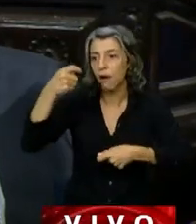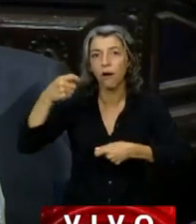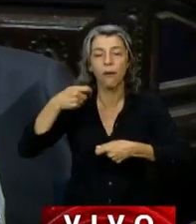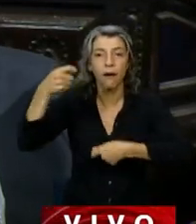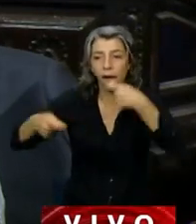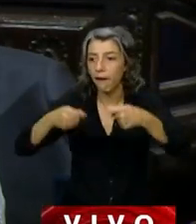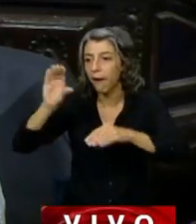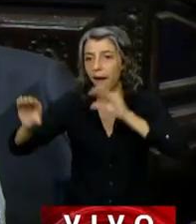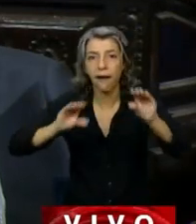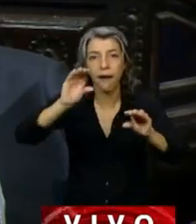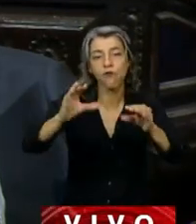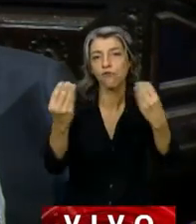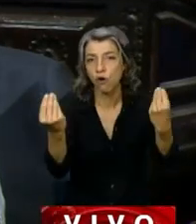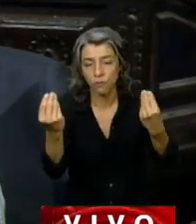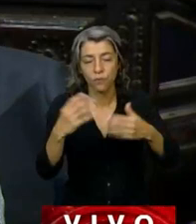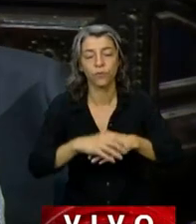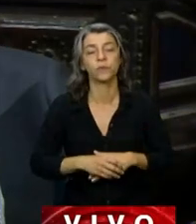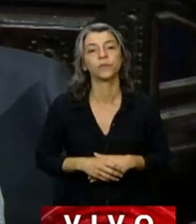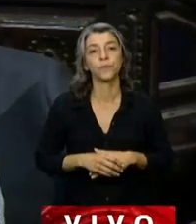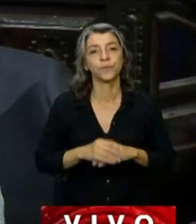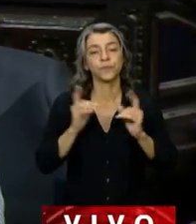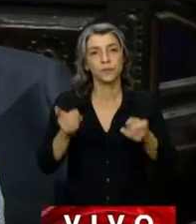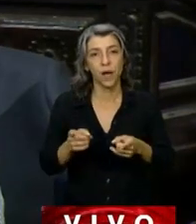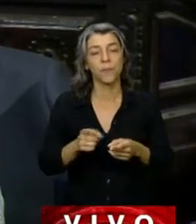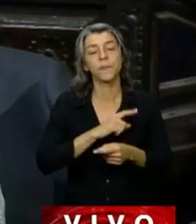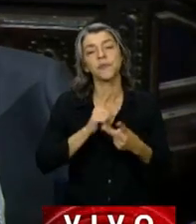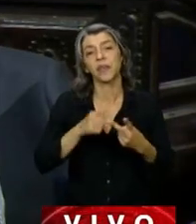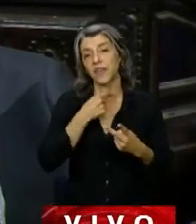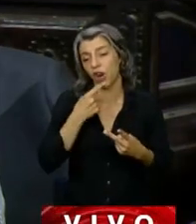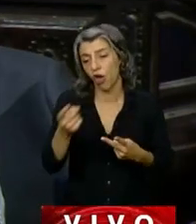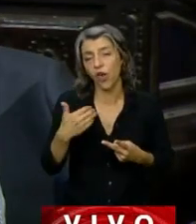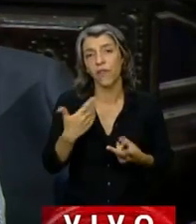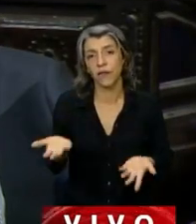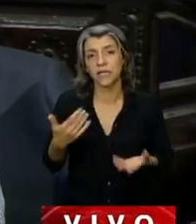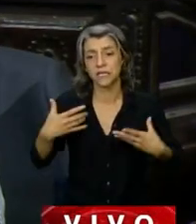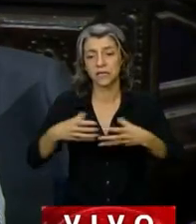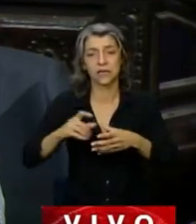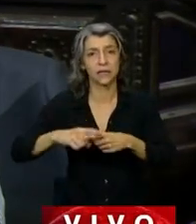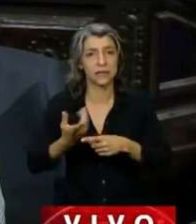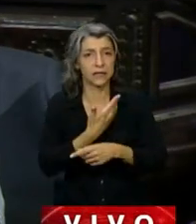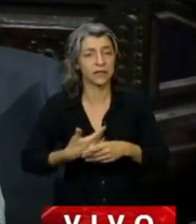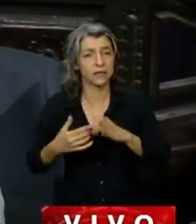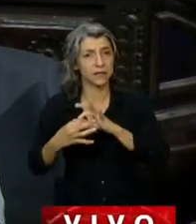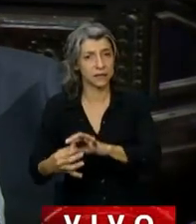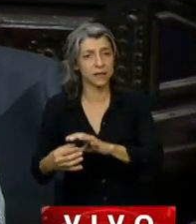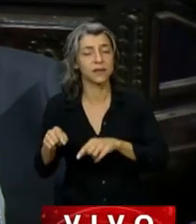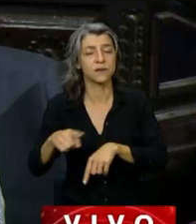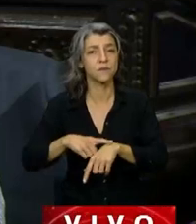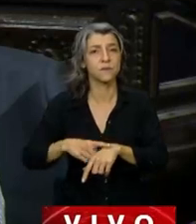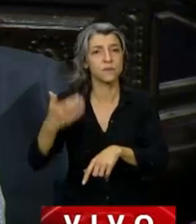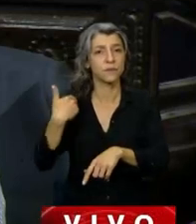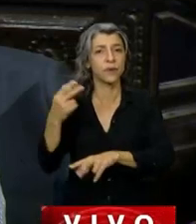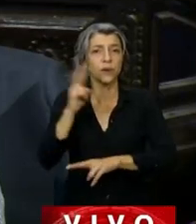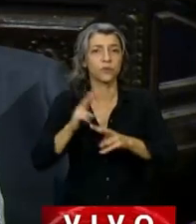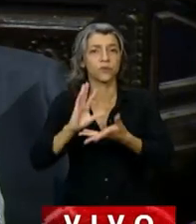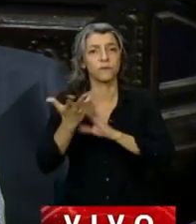quiero reivindicar que el oficialismo haya aceptado, para saldar la diferencia de